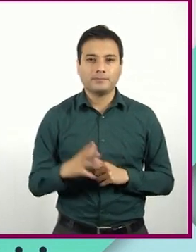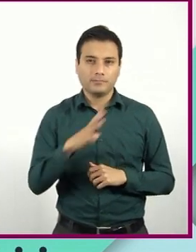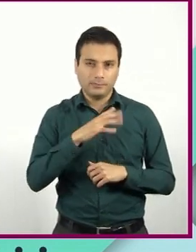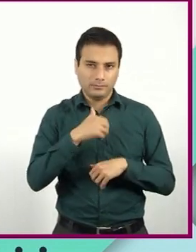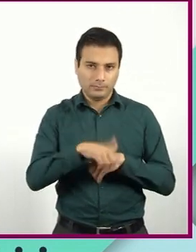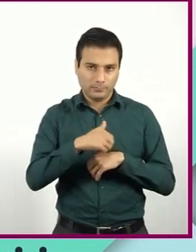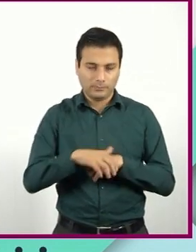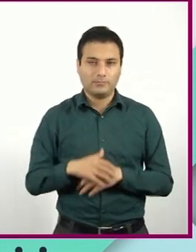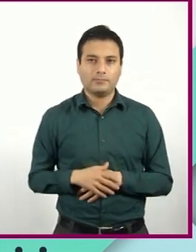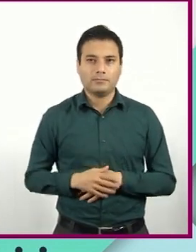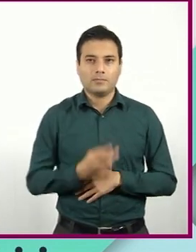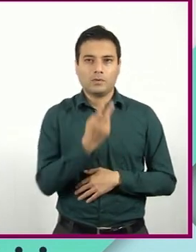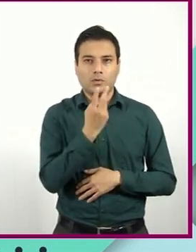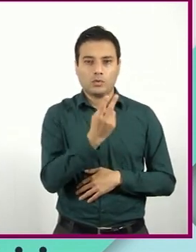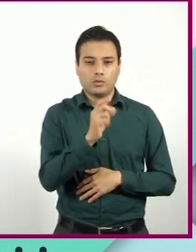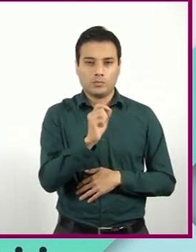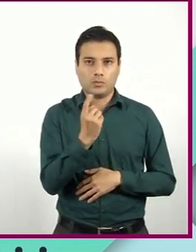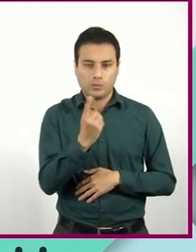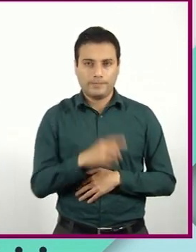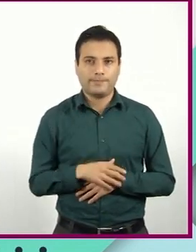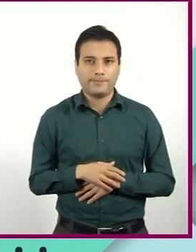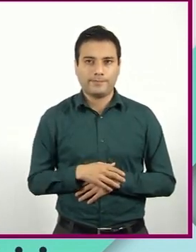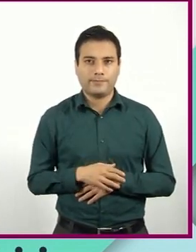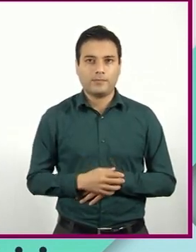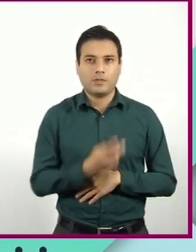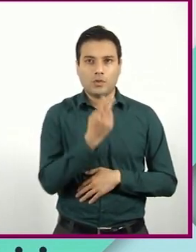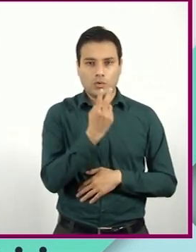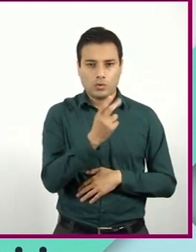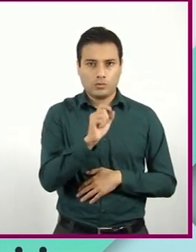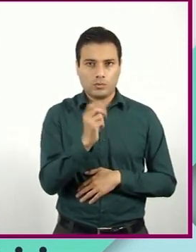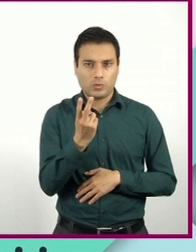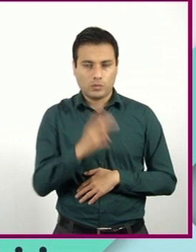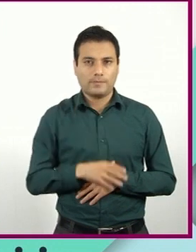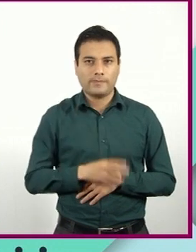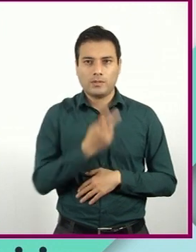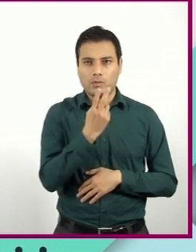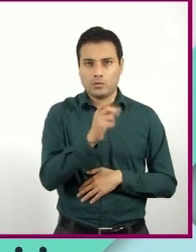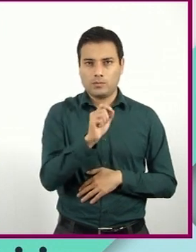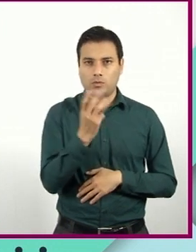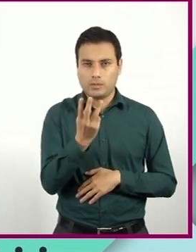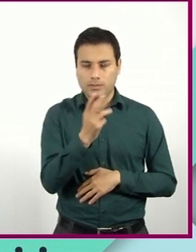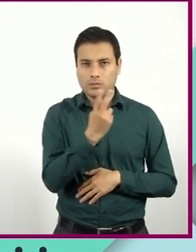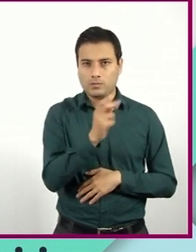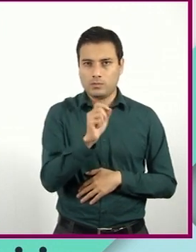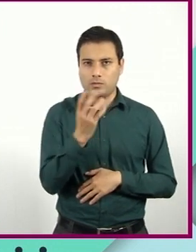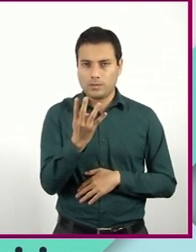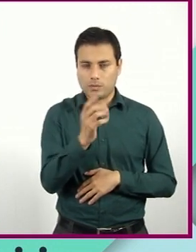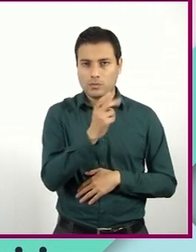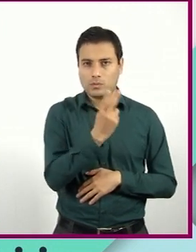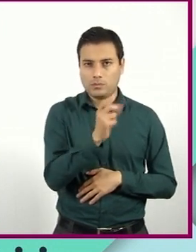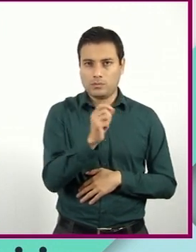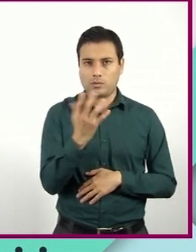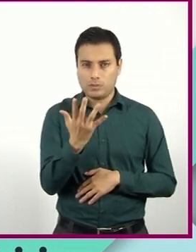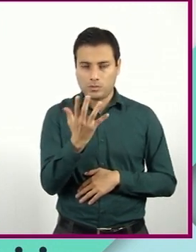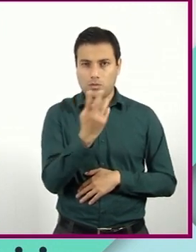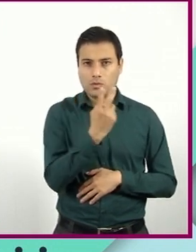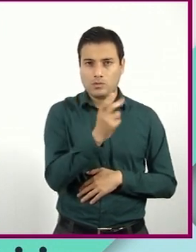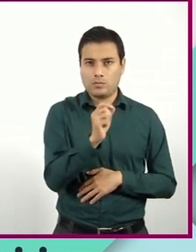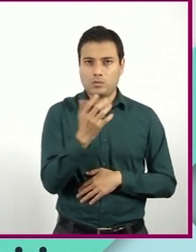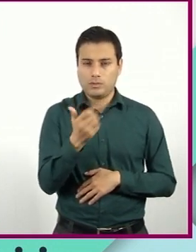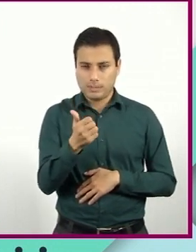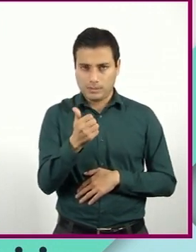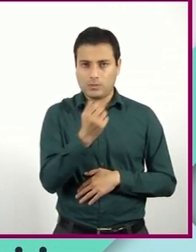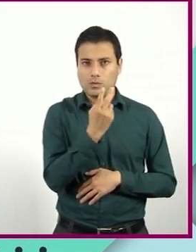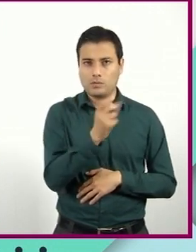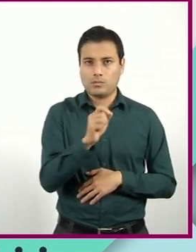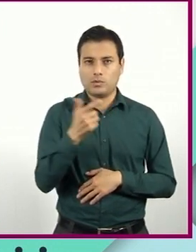números. 2.1, 2.2, 2.3, 2.4, 2.5,